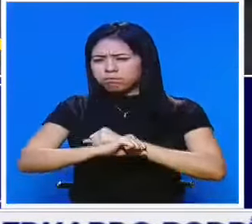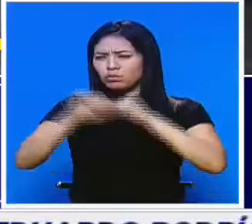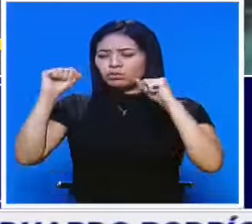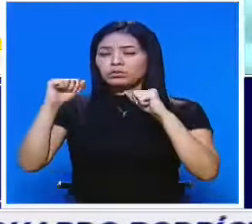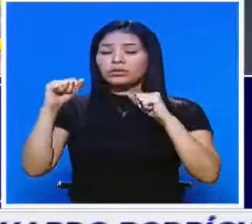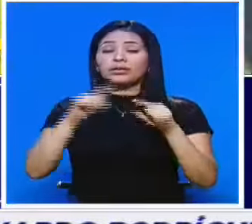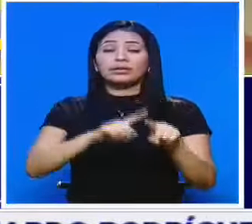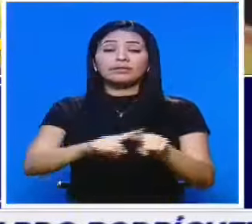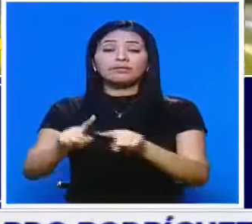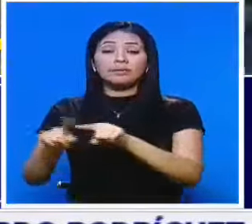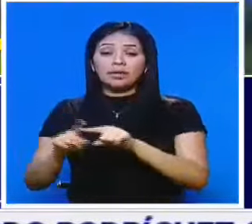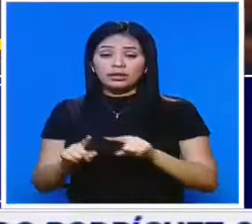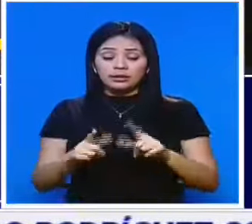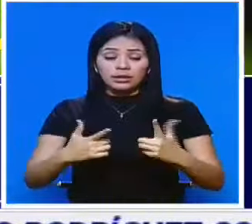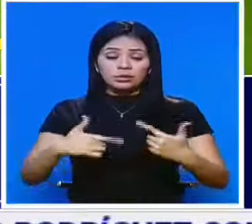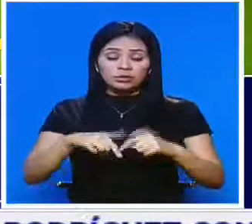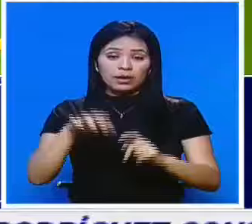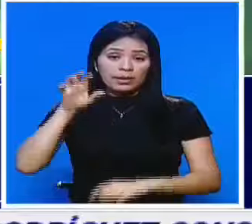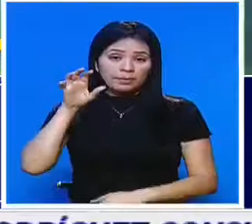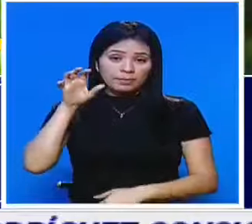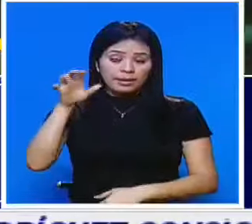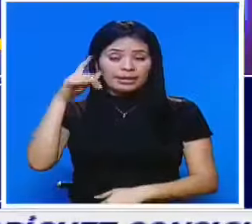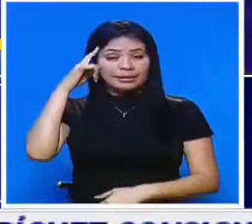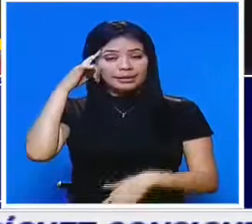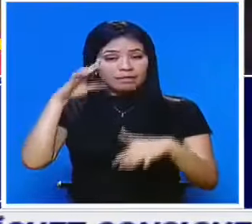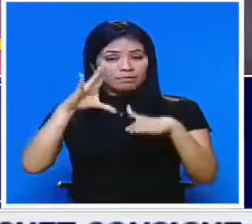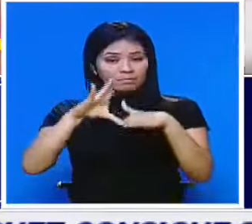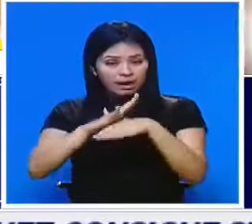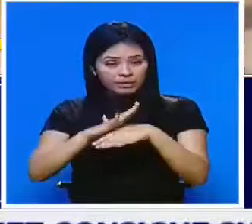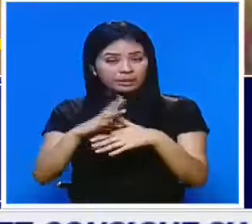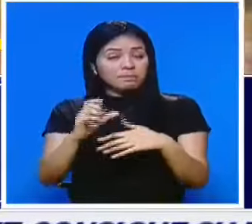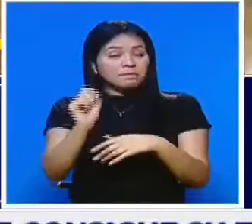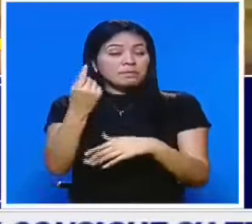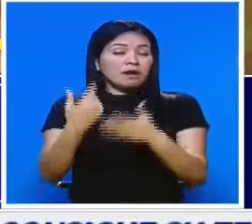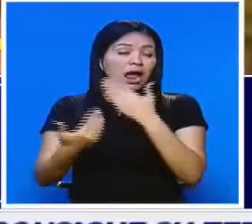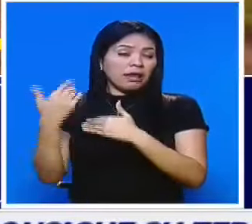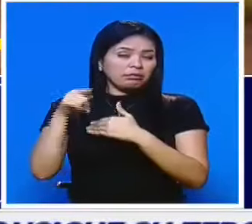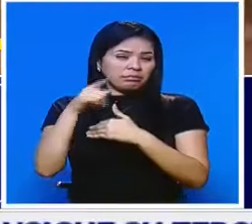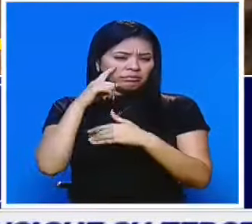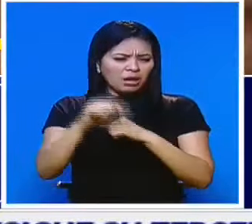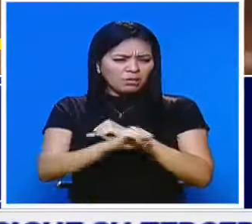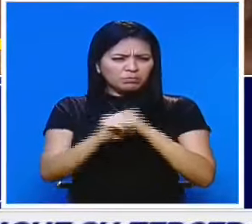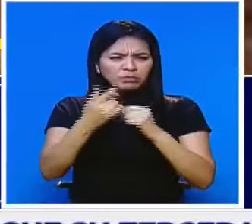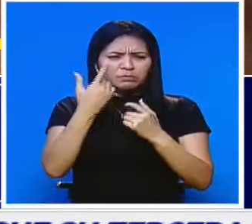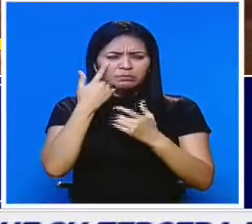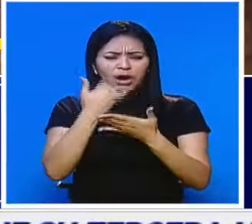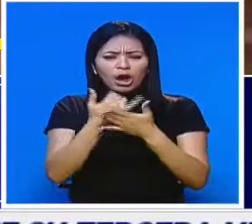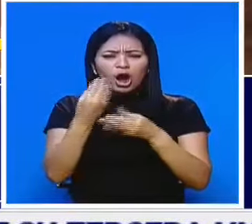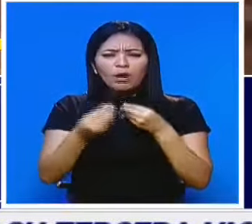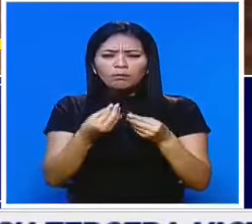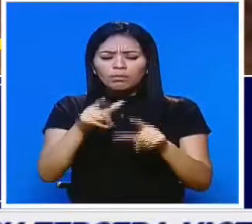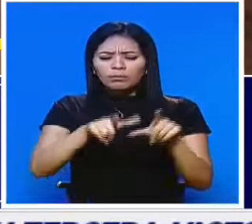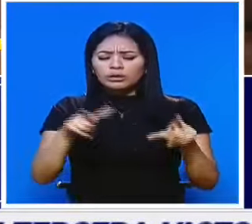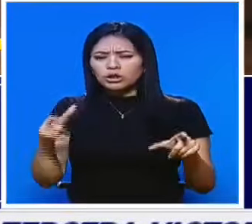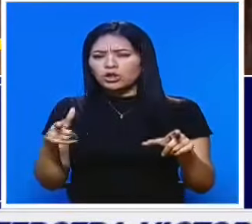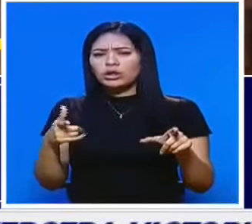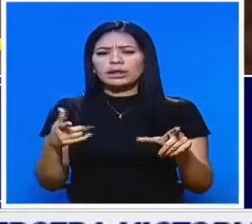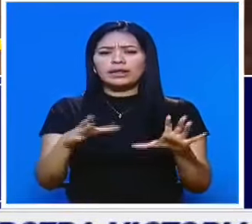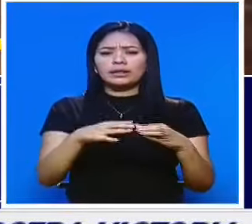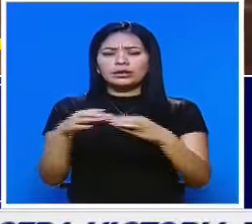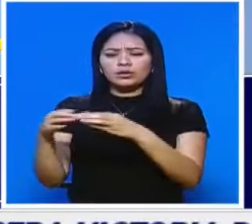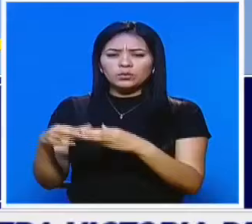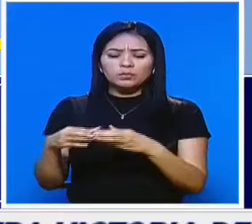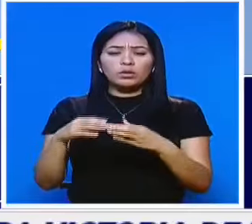del país después de que el martes una primera oleada afectara a miles de buscapersonas en manos de miembros del grupo